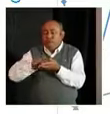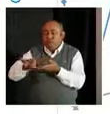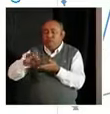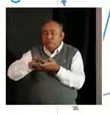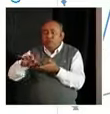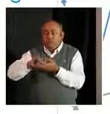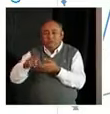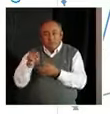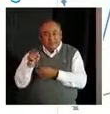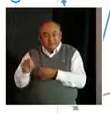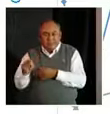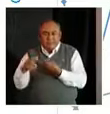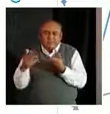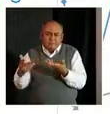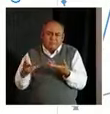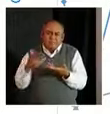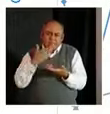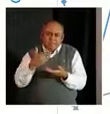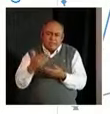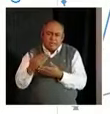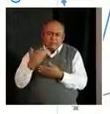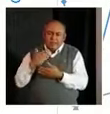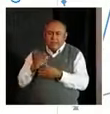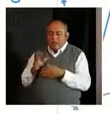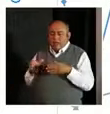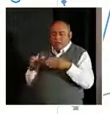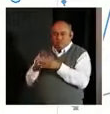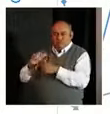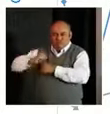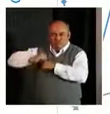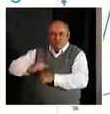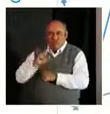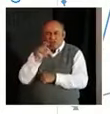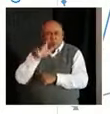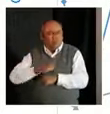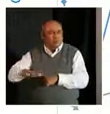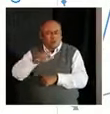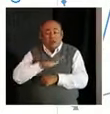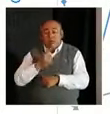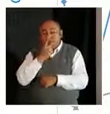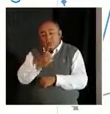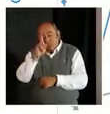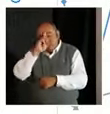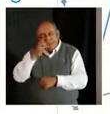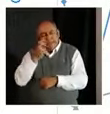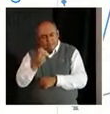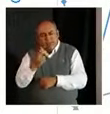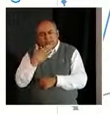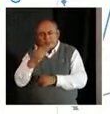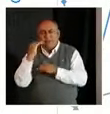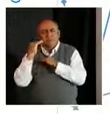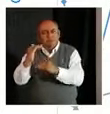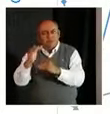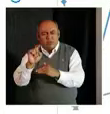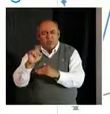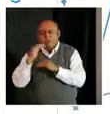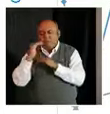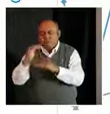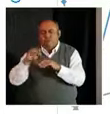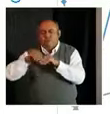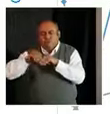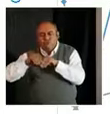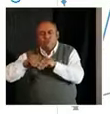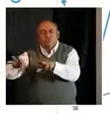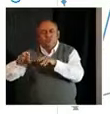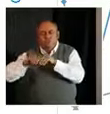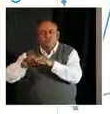nos ha recomendado la Comisión Nacional del Agua, con excepción de los últimos días de enero,